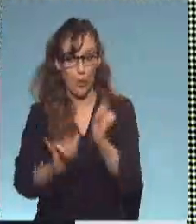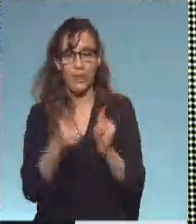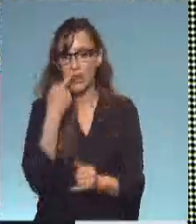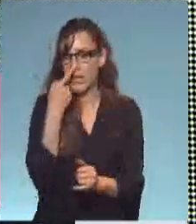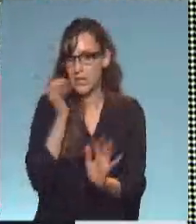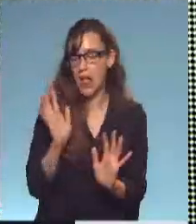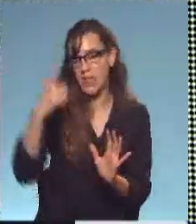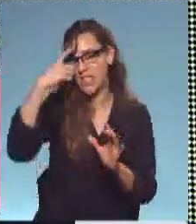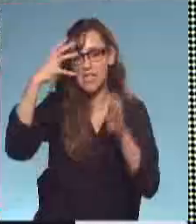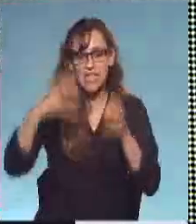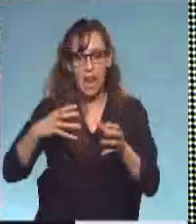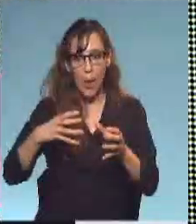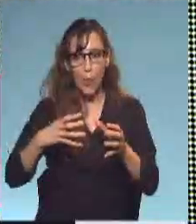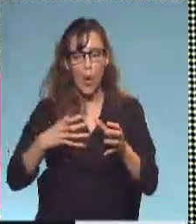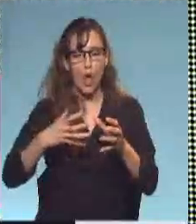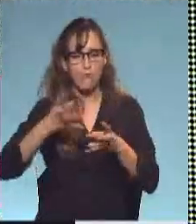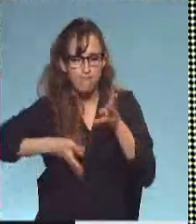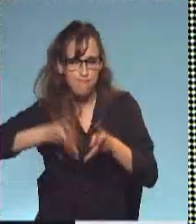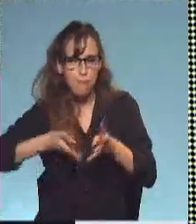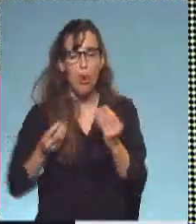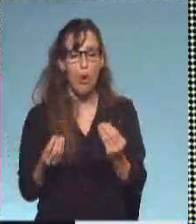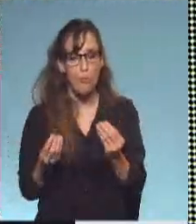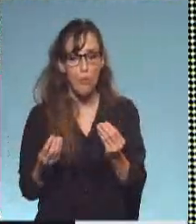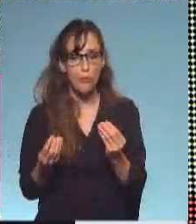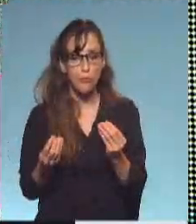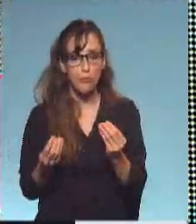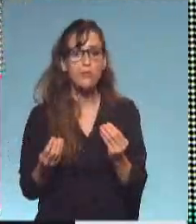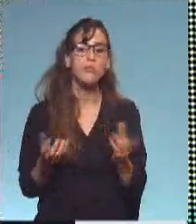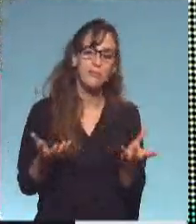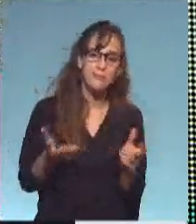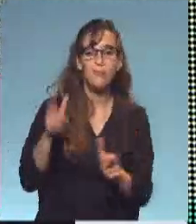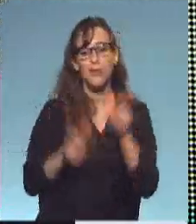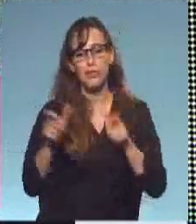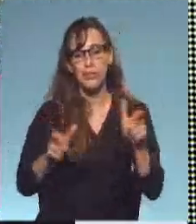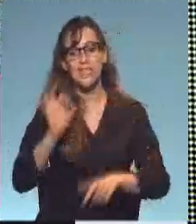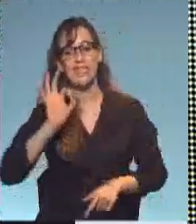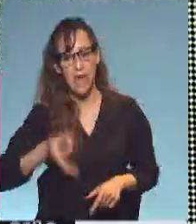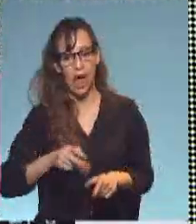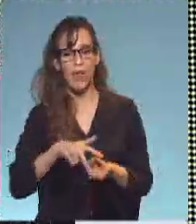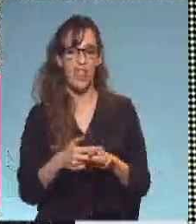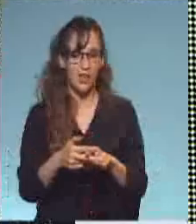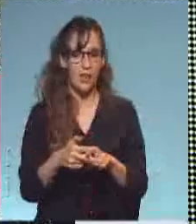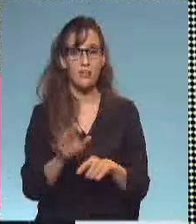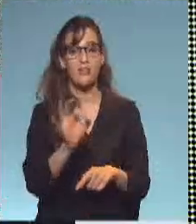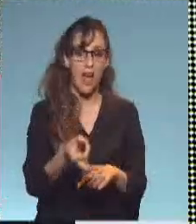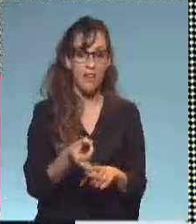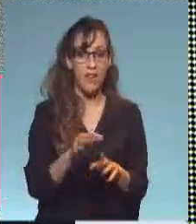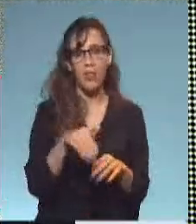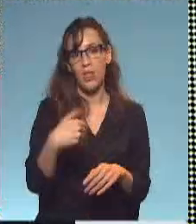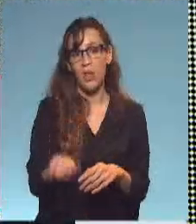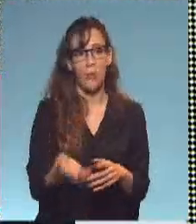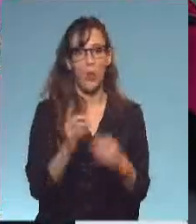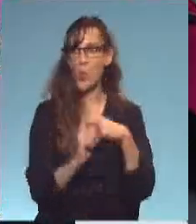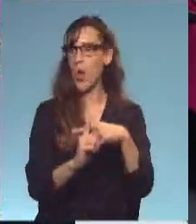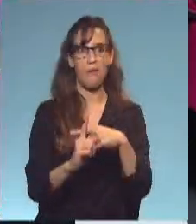sobre cómo funciona el cerebro y por qué se puede memorizar así, es verdad que una vez que la gente sabe la técnica y se da cuenta que tú no la puedo hacer, no te van a contratar más para que hagas